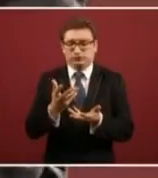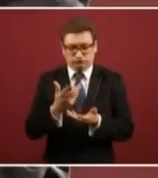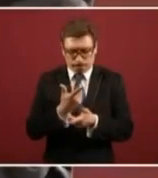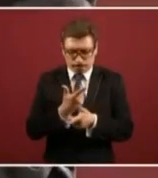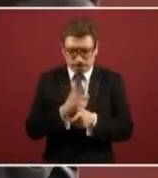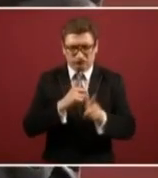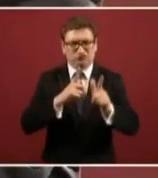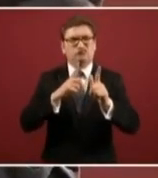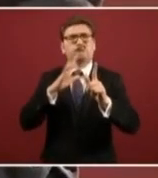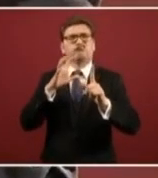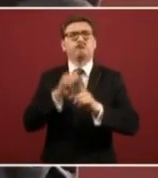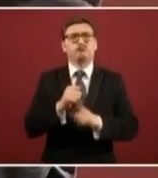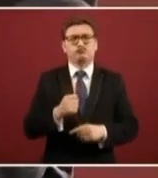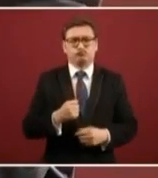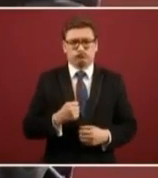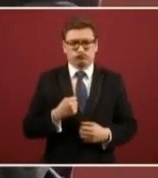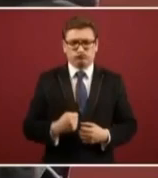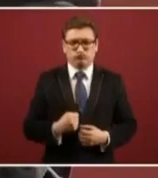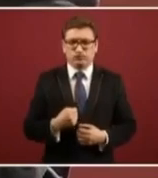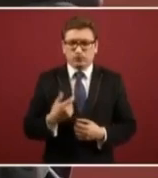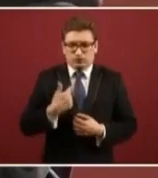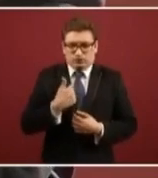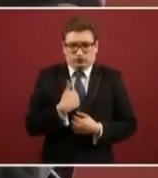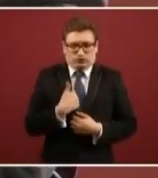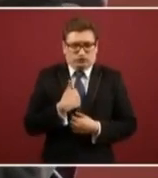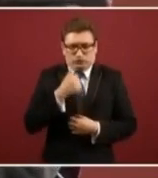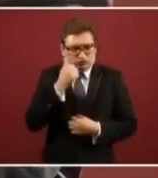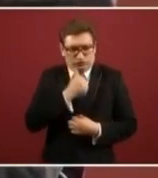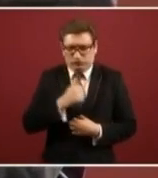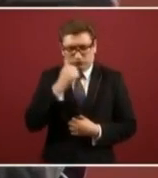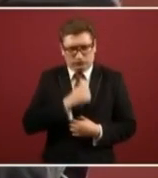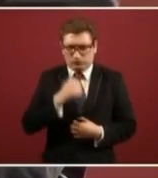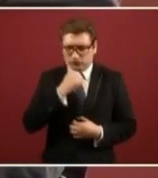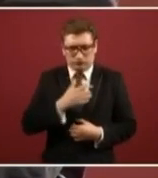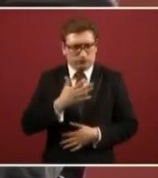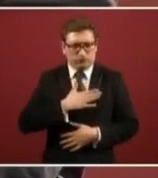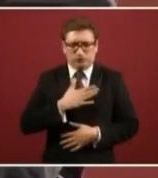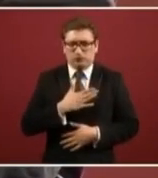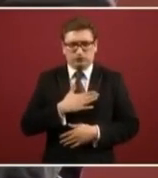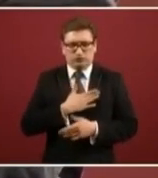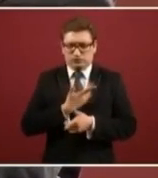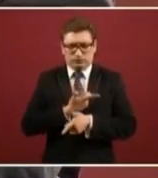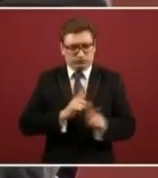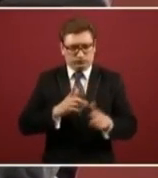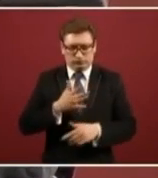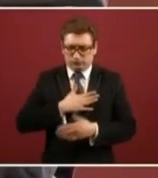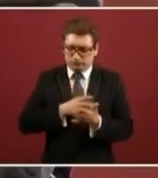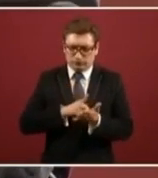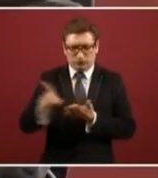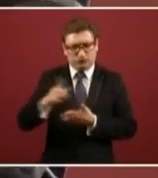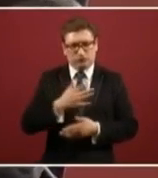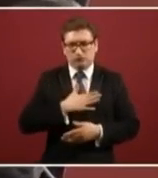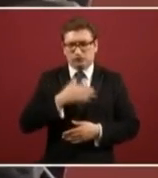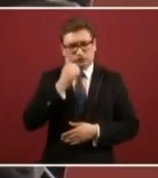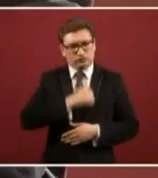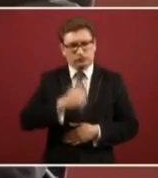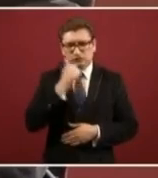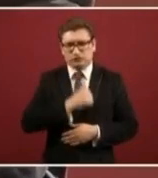conquista. Entonces siempre voy a estar ejercitando mi derecho a la libertad.